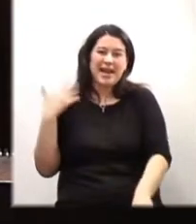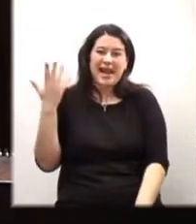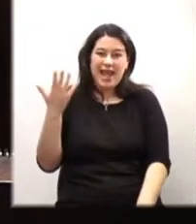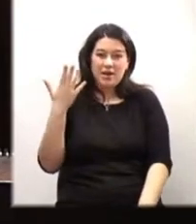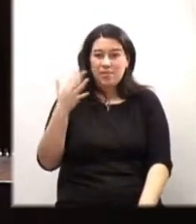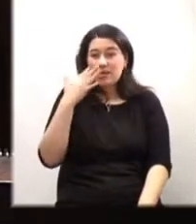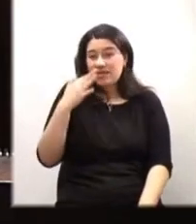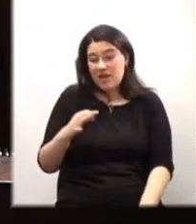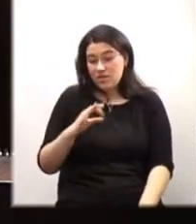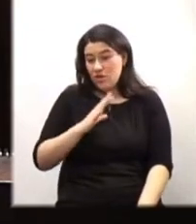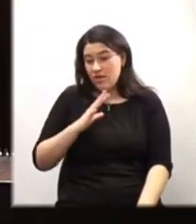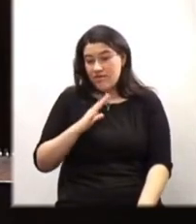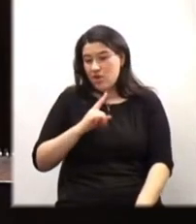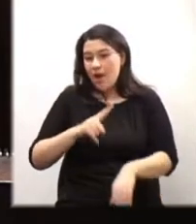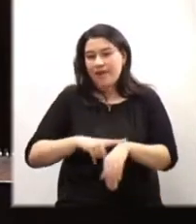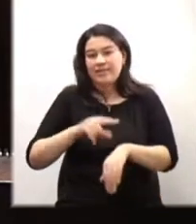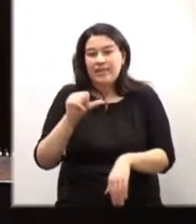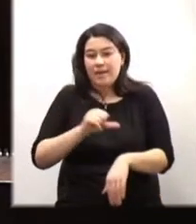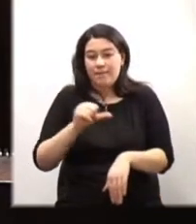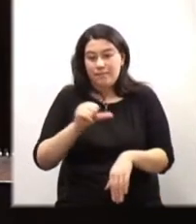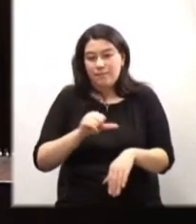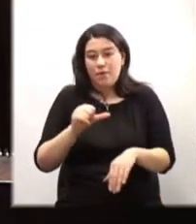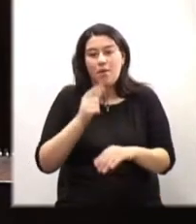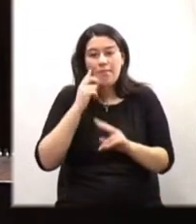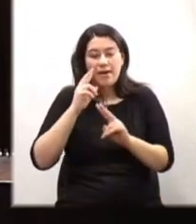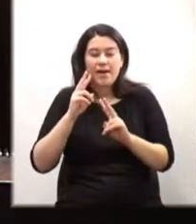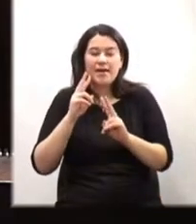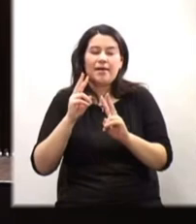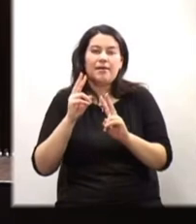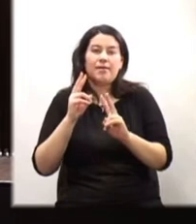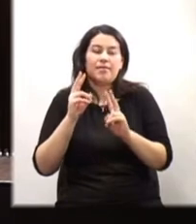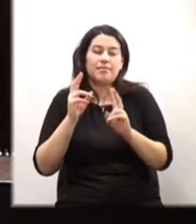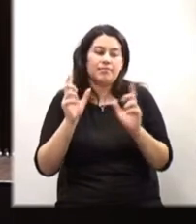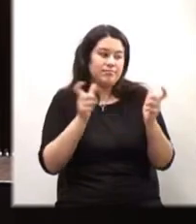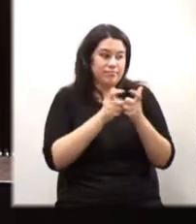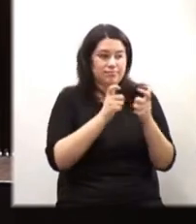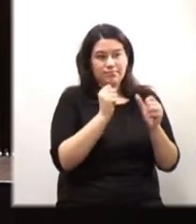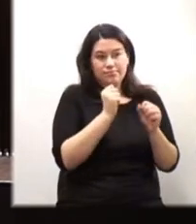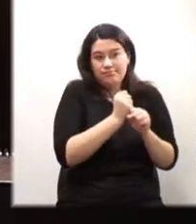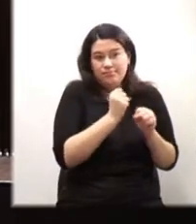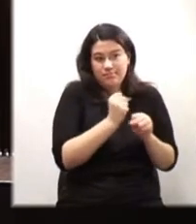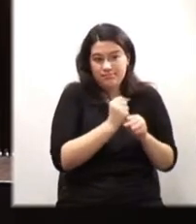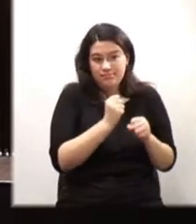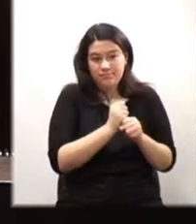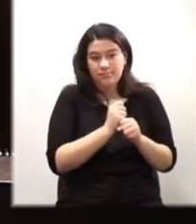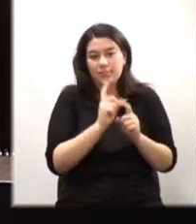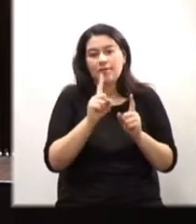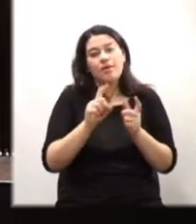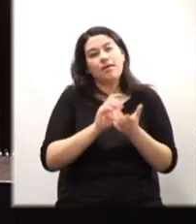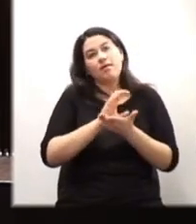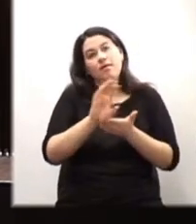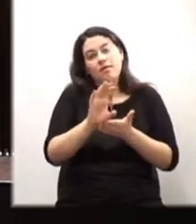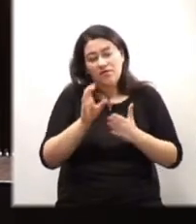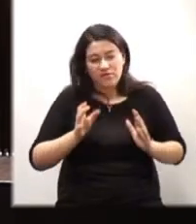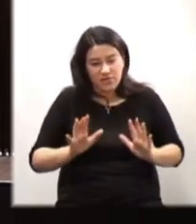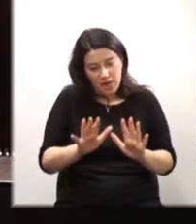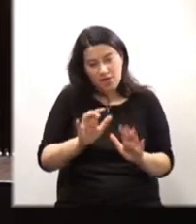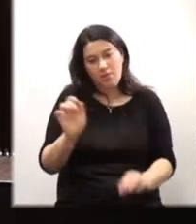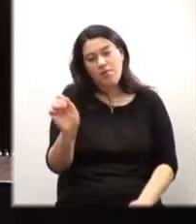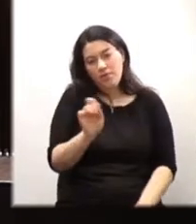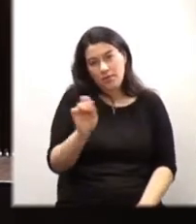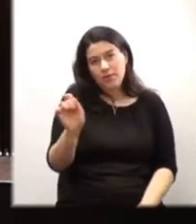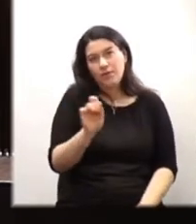porque no habían tenido tiempo suficiente para verlo en la comisión. La presupuestación de funcionarios